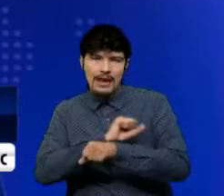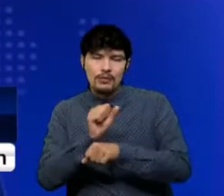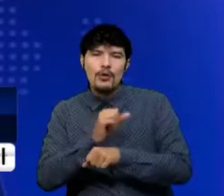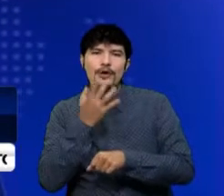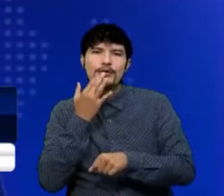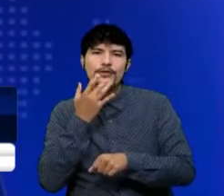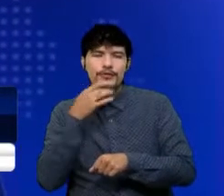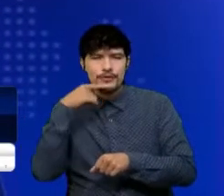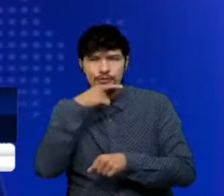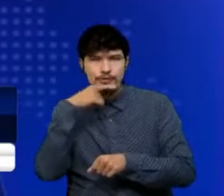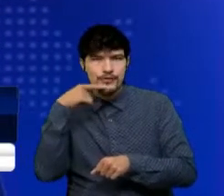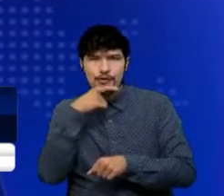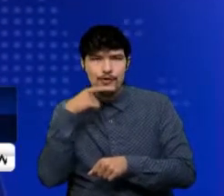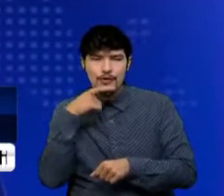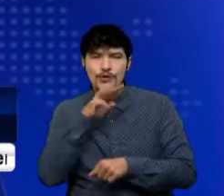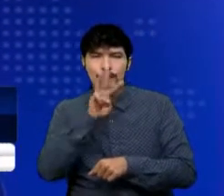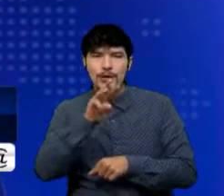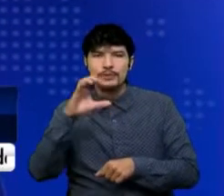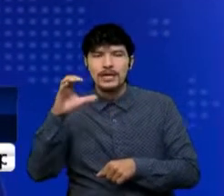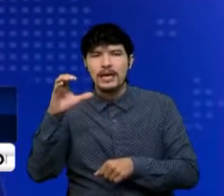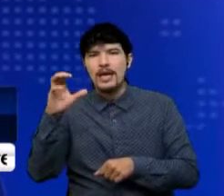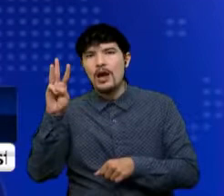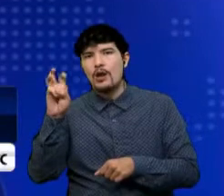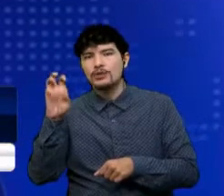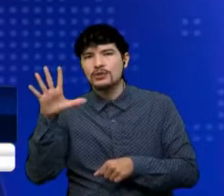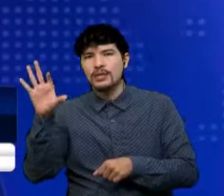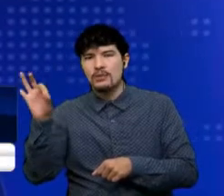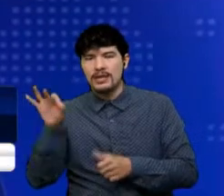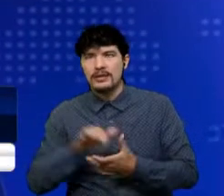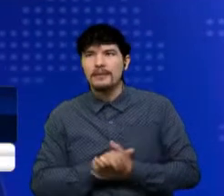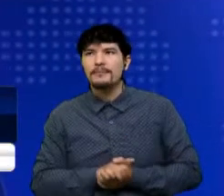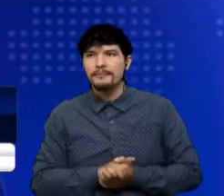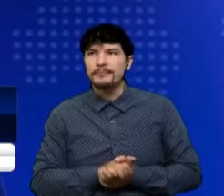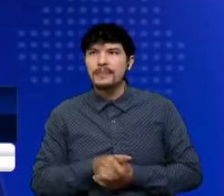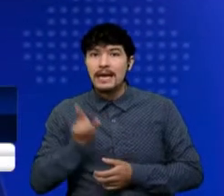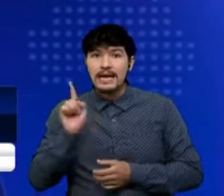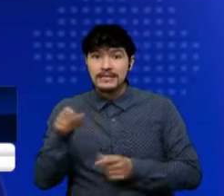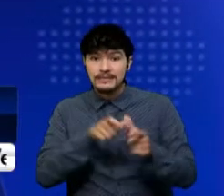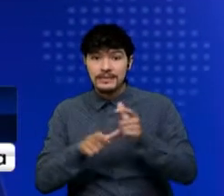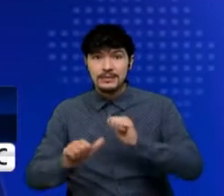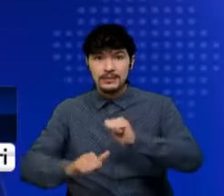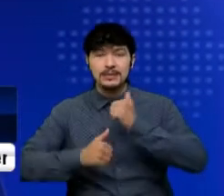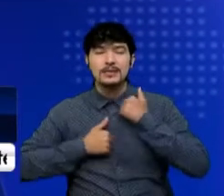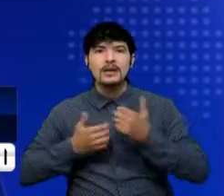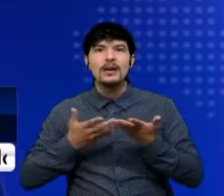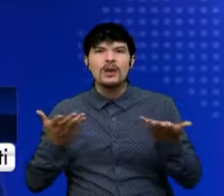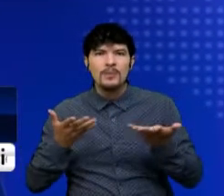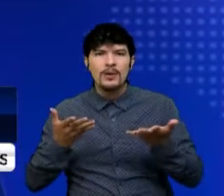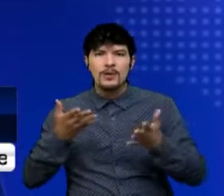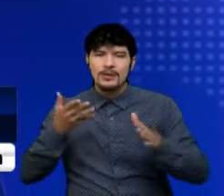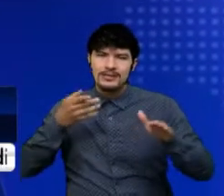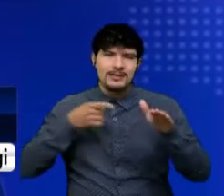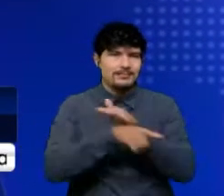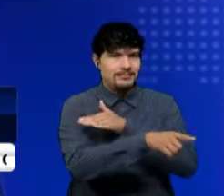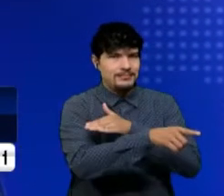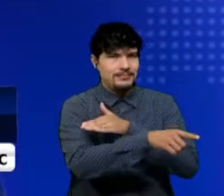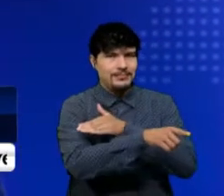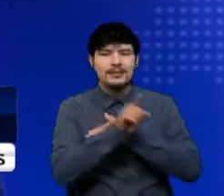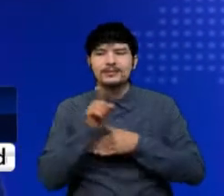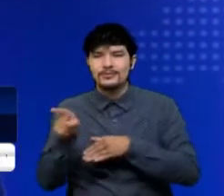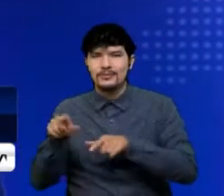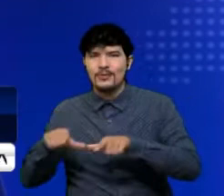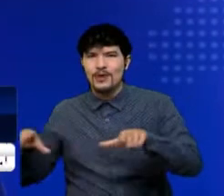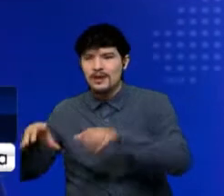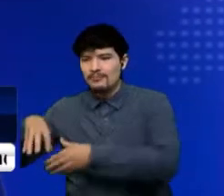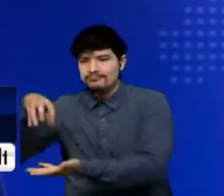placa CWE850. De acuerdo al informe oficial, los militares estaban evadidos al parecer de la unidad